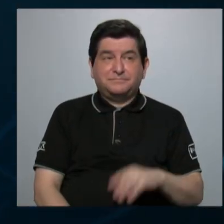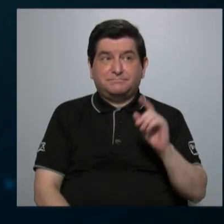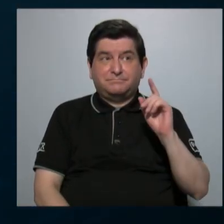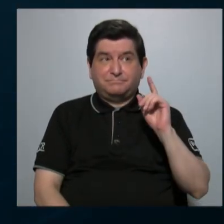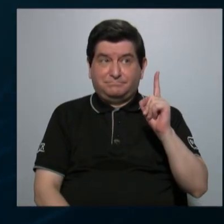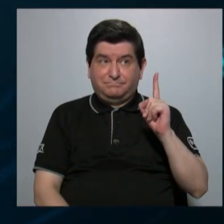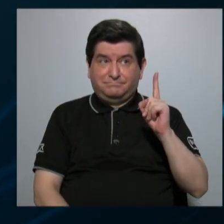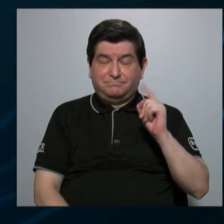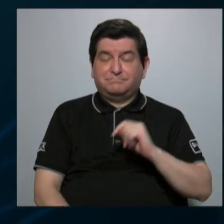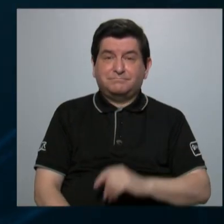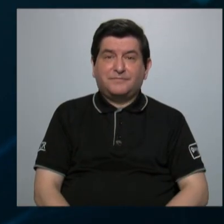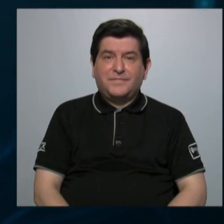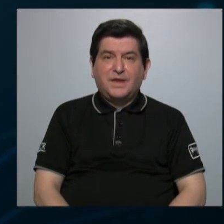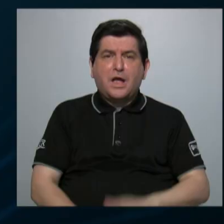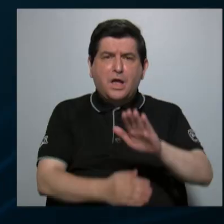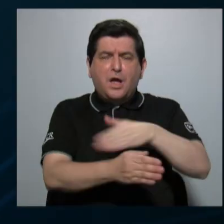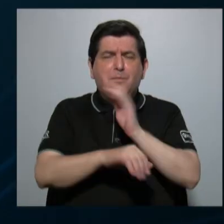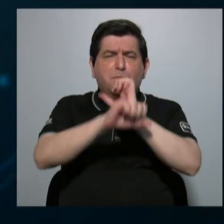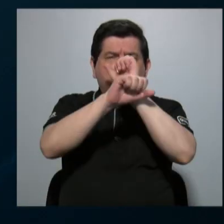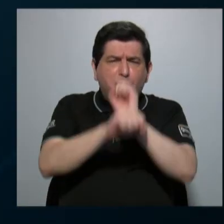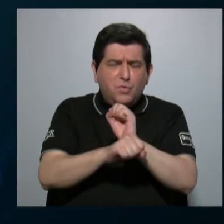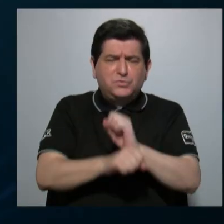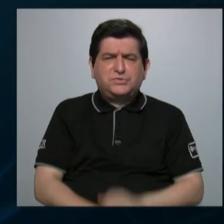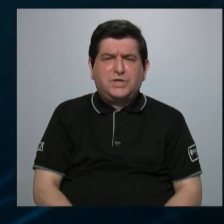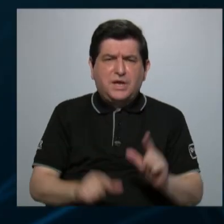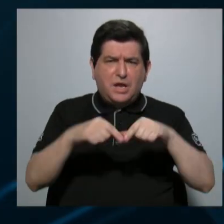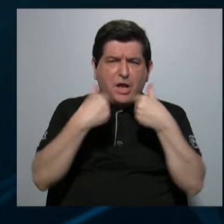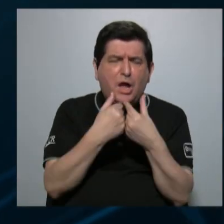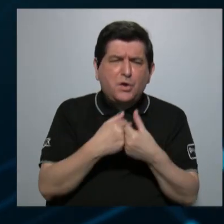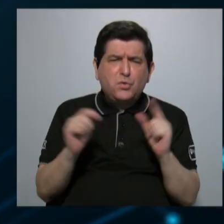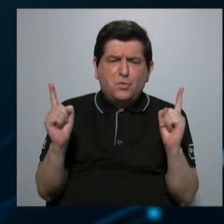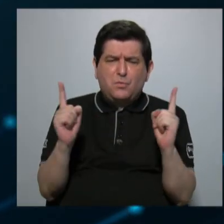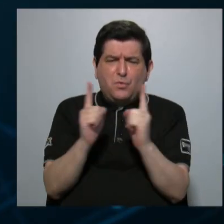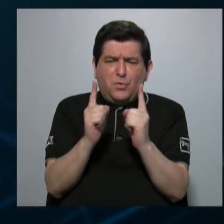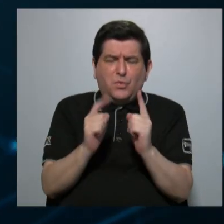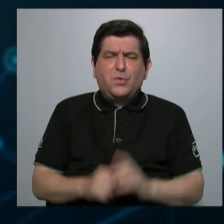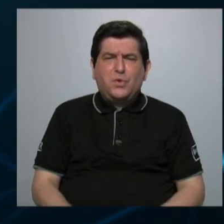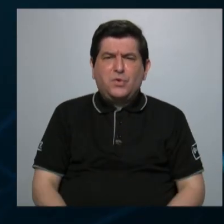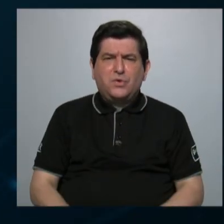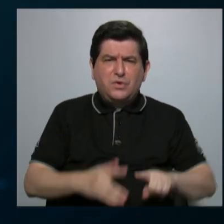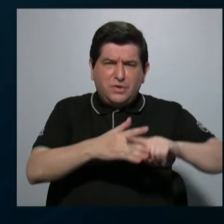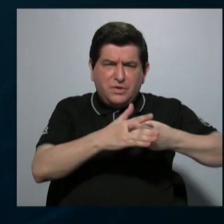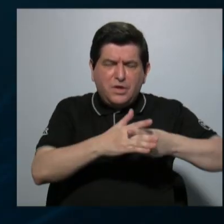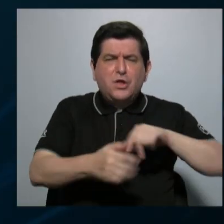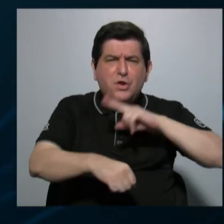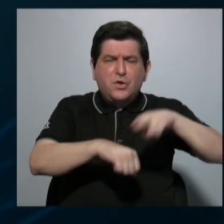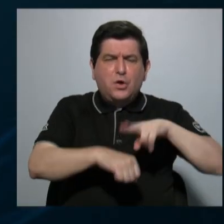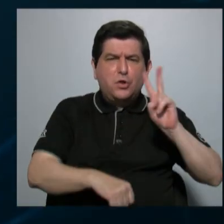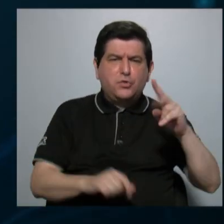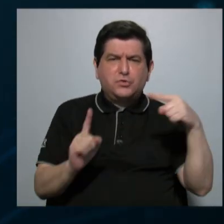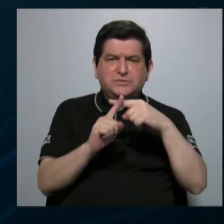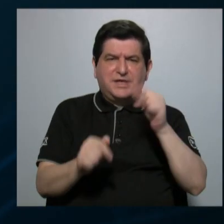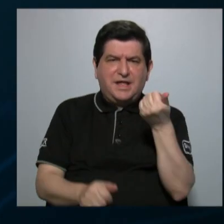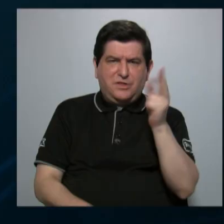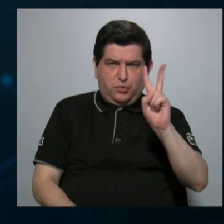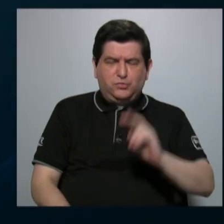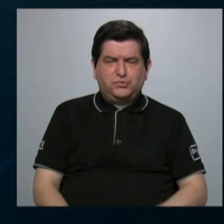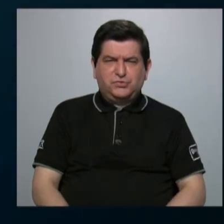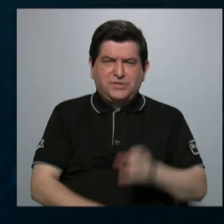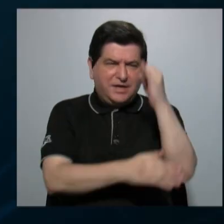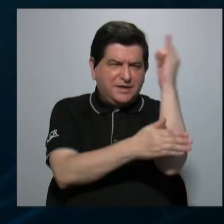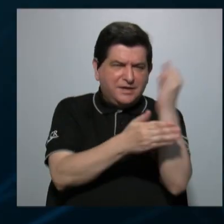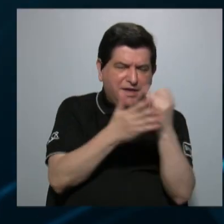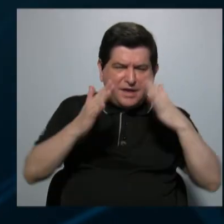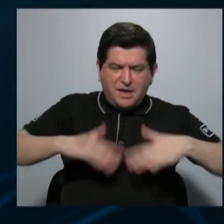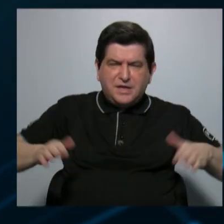La música de cámara es música clásica compuesta para un grupo reducido de instrumentos, generalmente de 2 a 12, diseñada